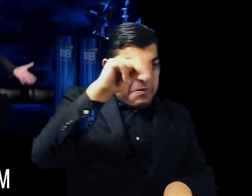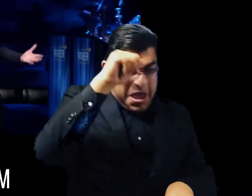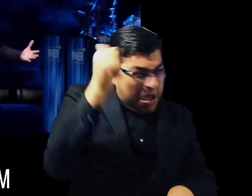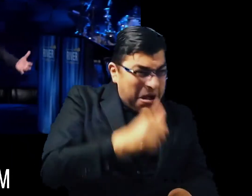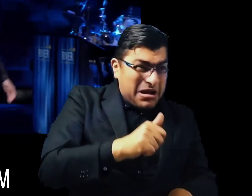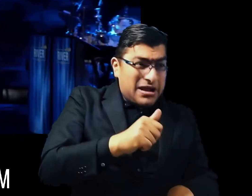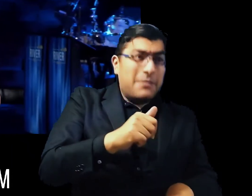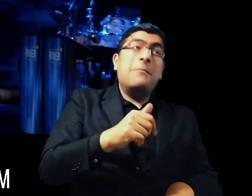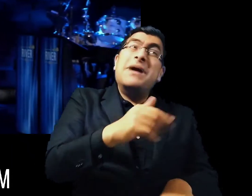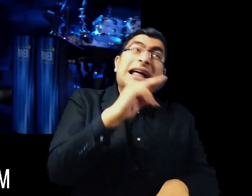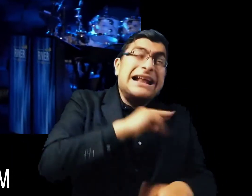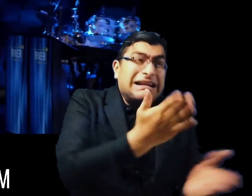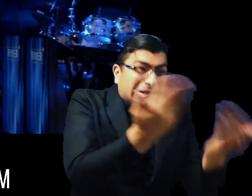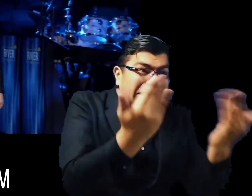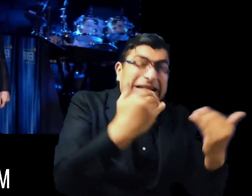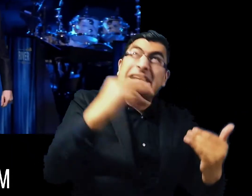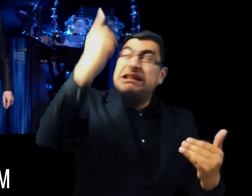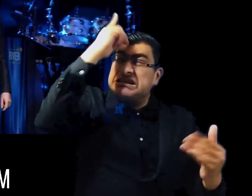la iglesia.